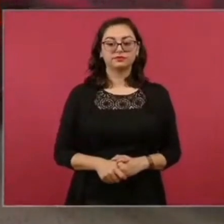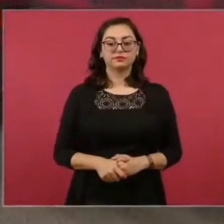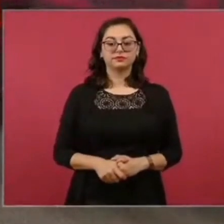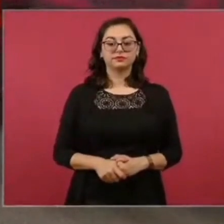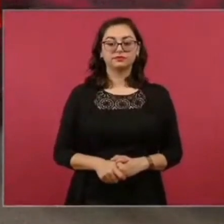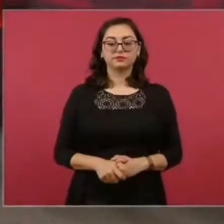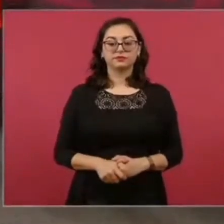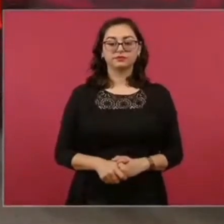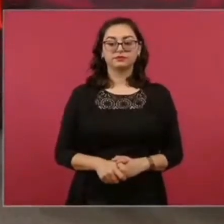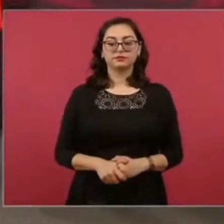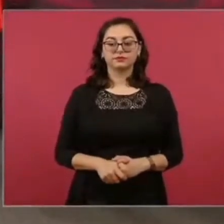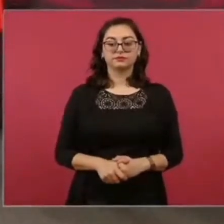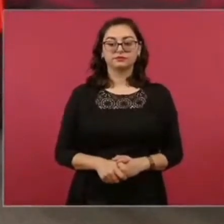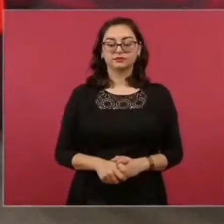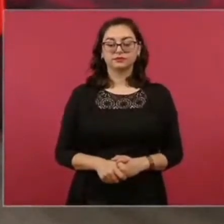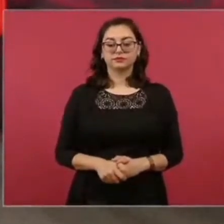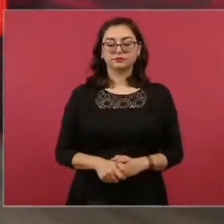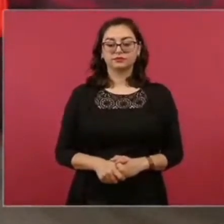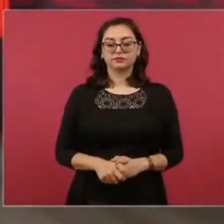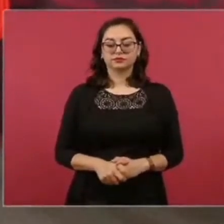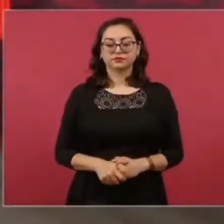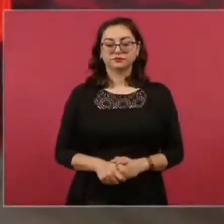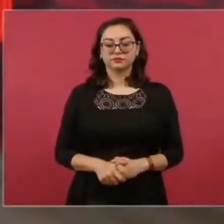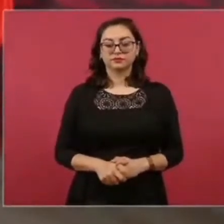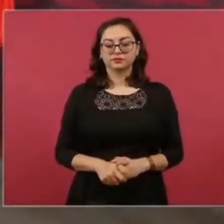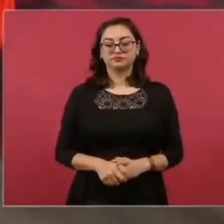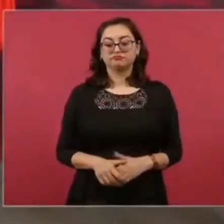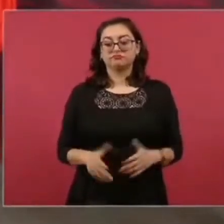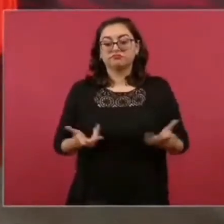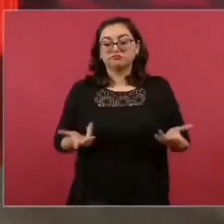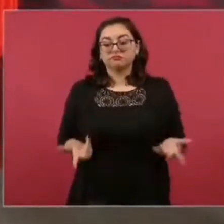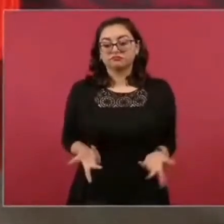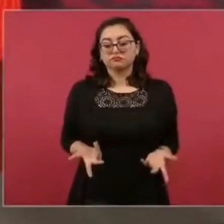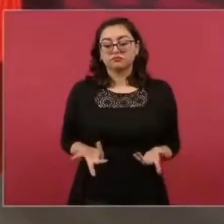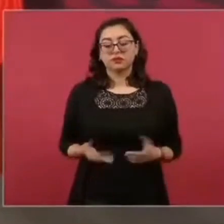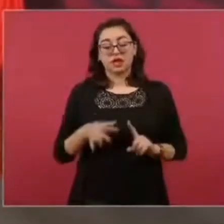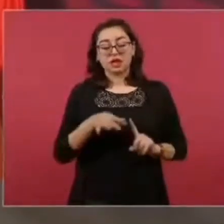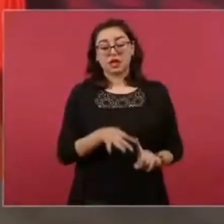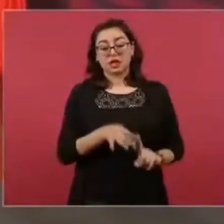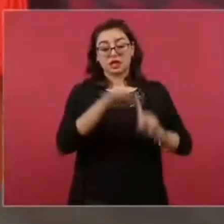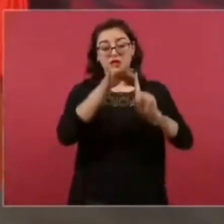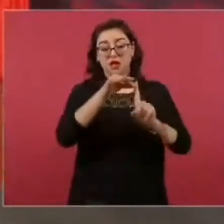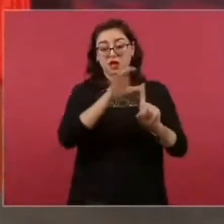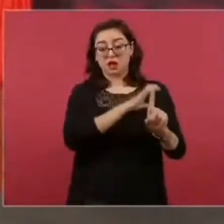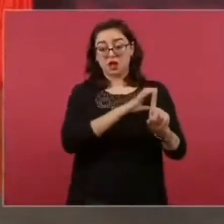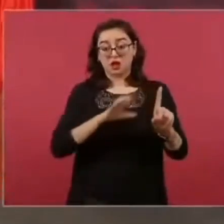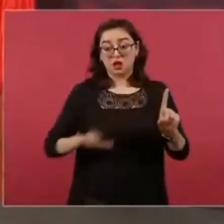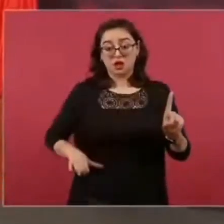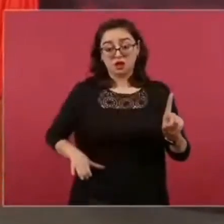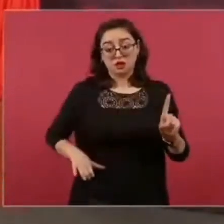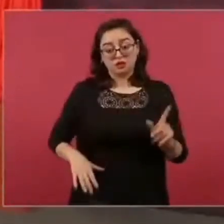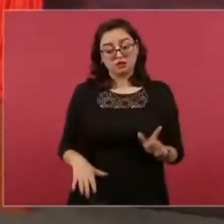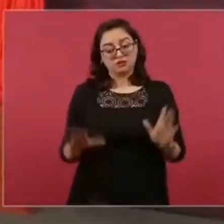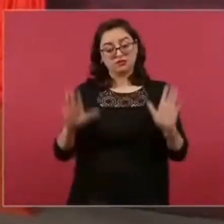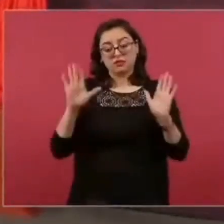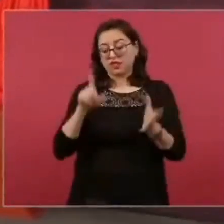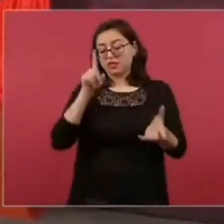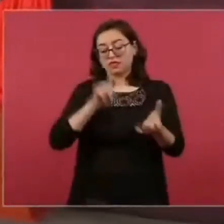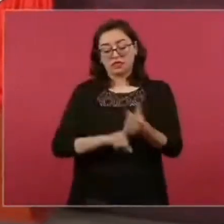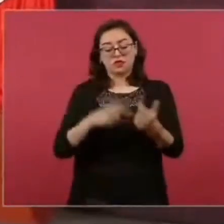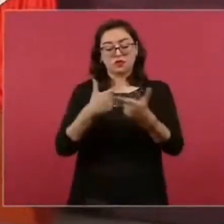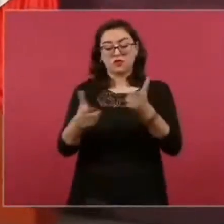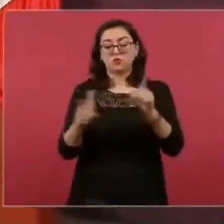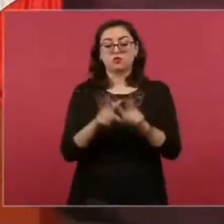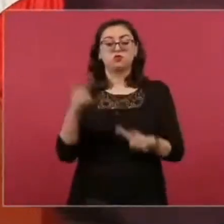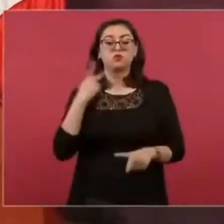definirse cualquier método, pero eso ya corresponde a el Consejo de